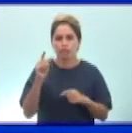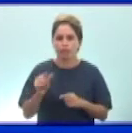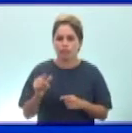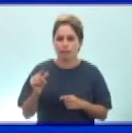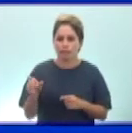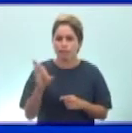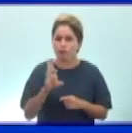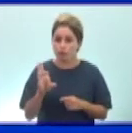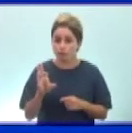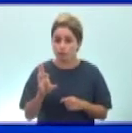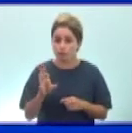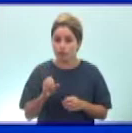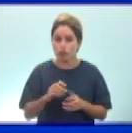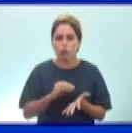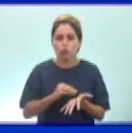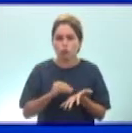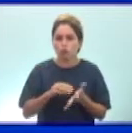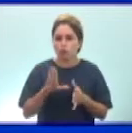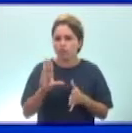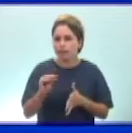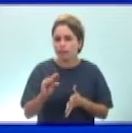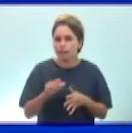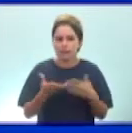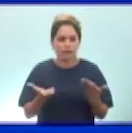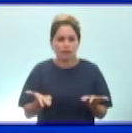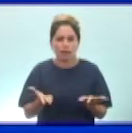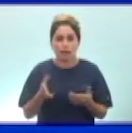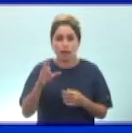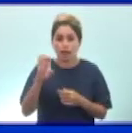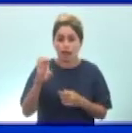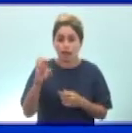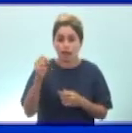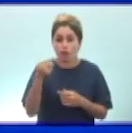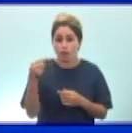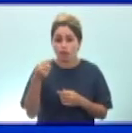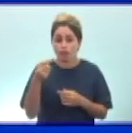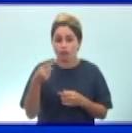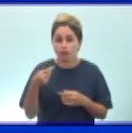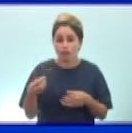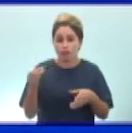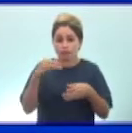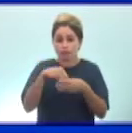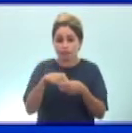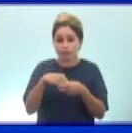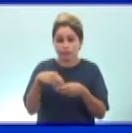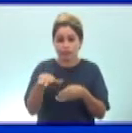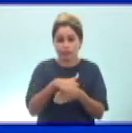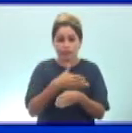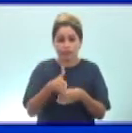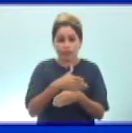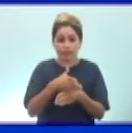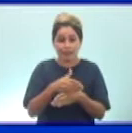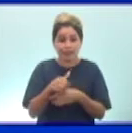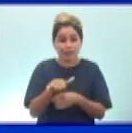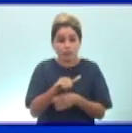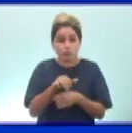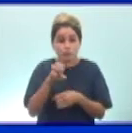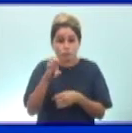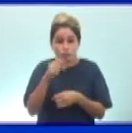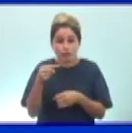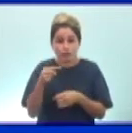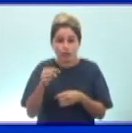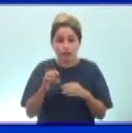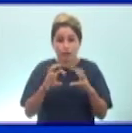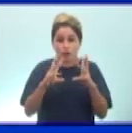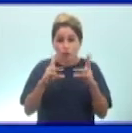donde plantea que los electrones se distribuyen en un conjunto de orbitales del mismo tipo, de forma tal que ocupen el mayor número